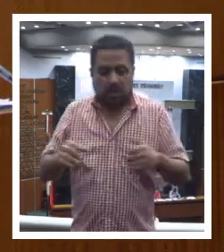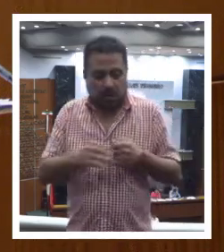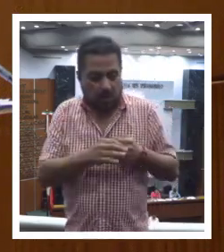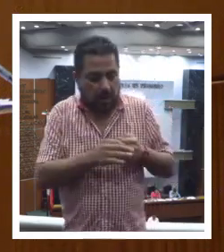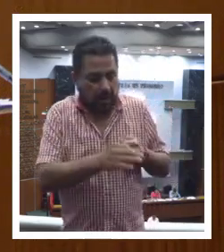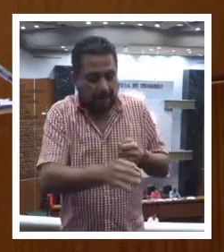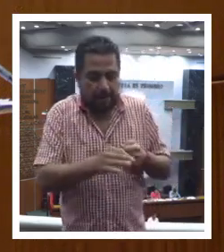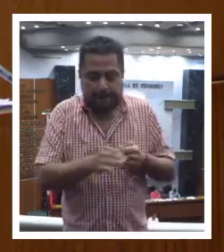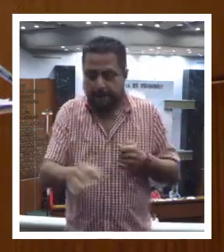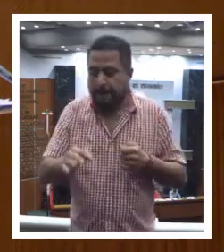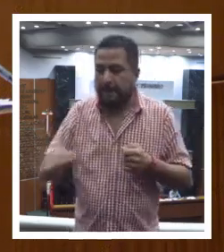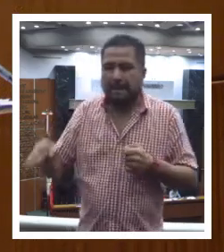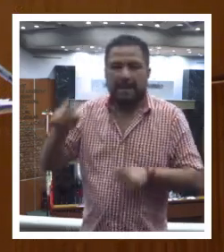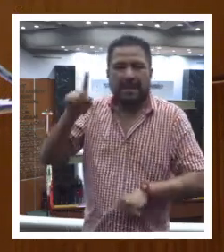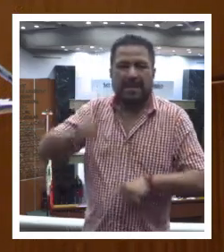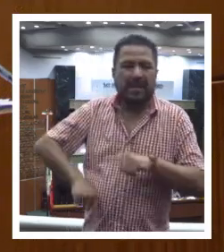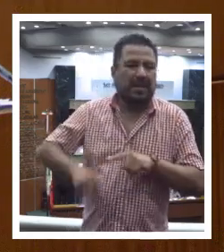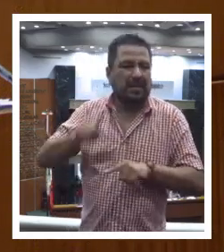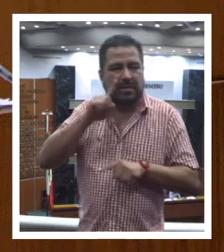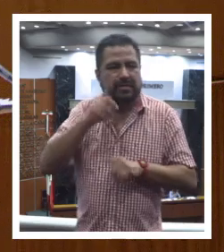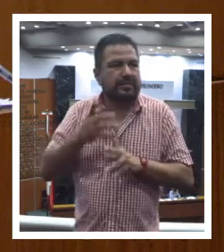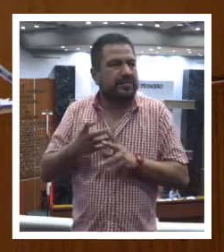comunidades que rompan el silencio,